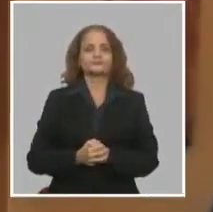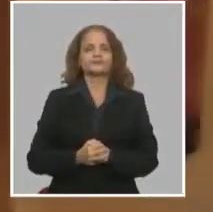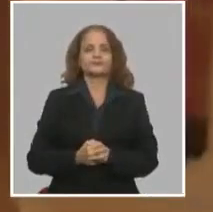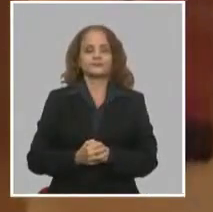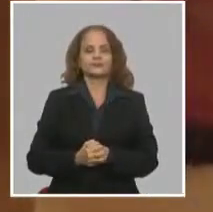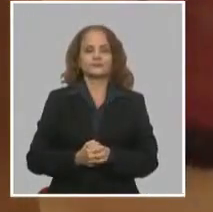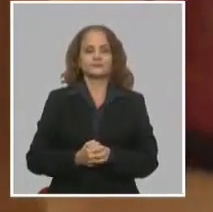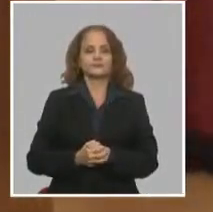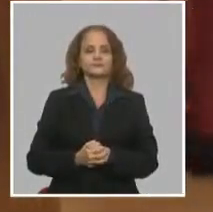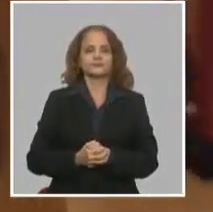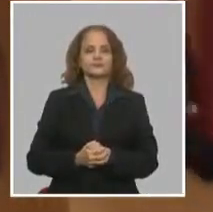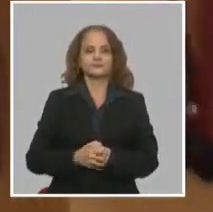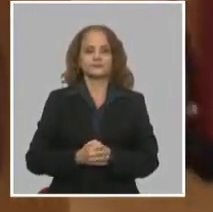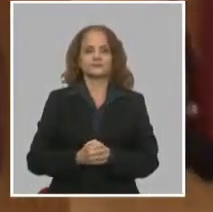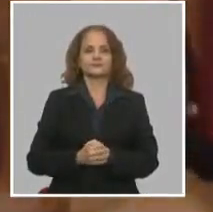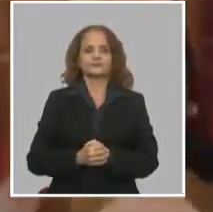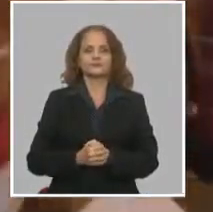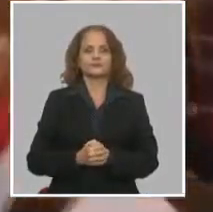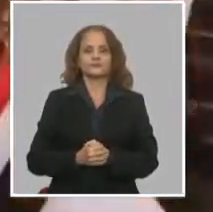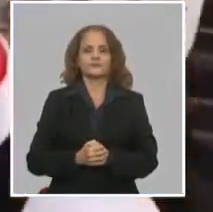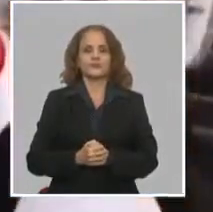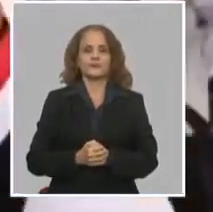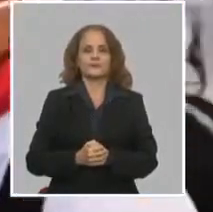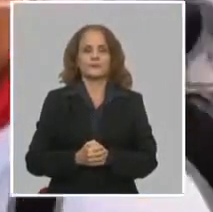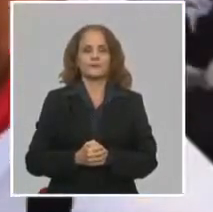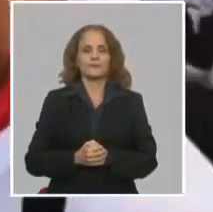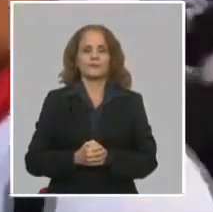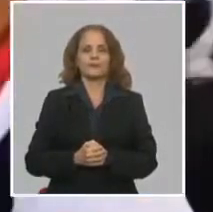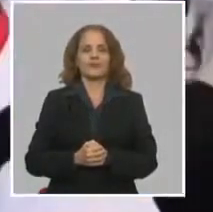estoy haciendo aquí?